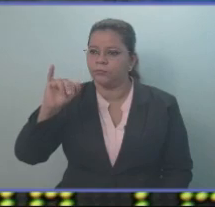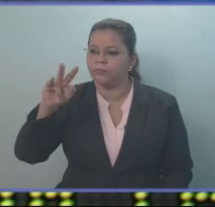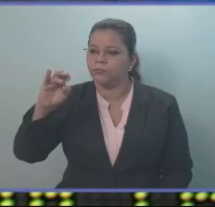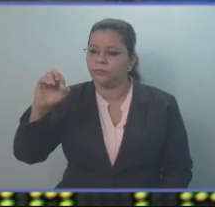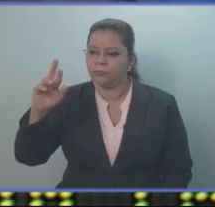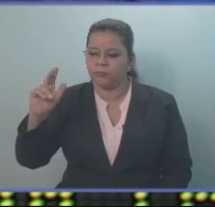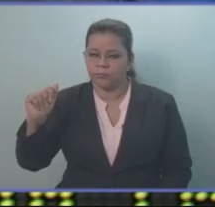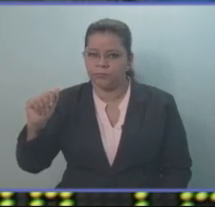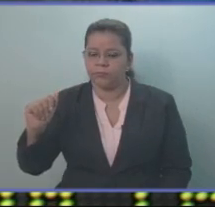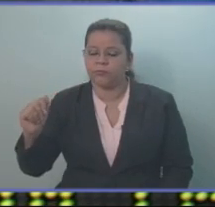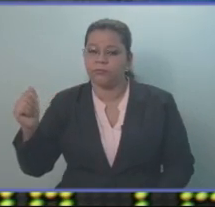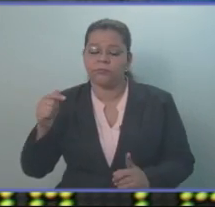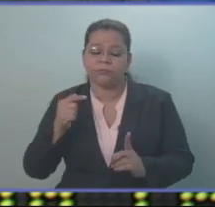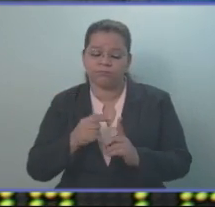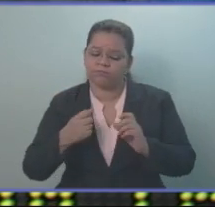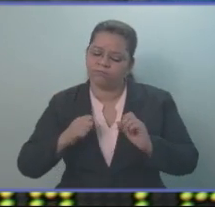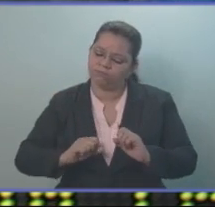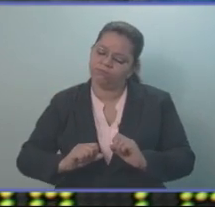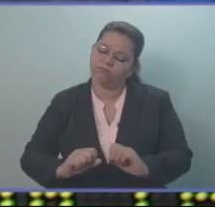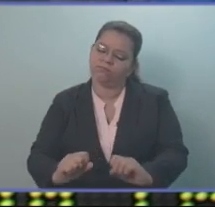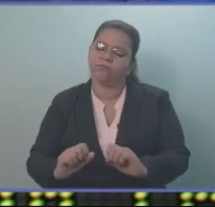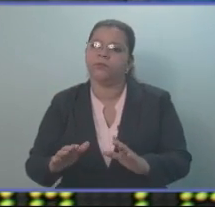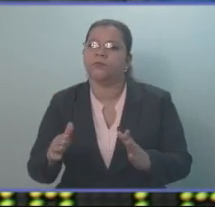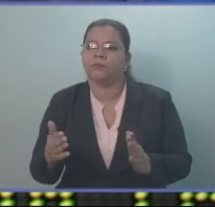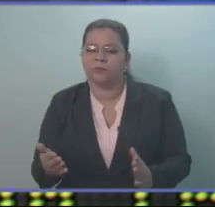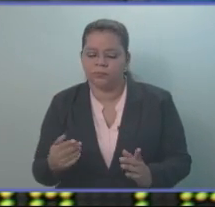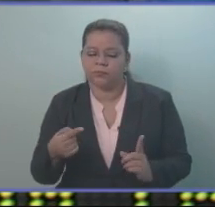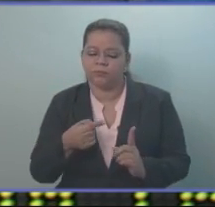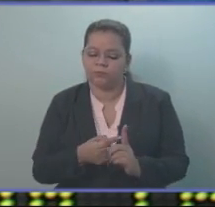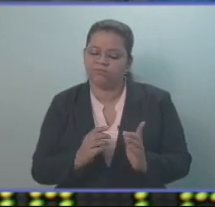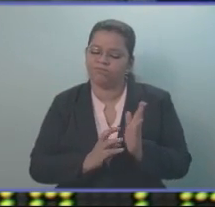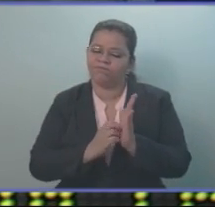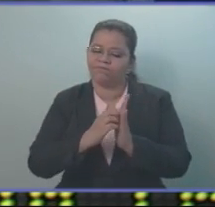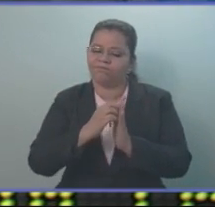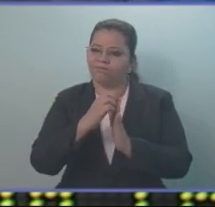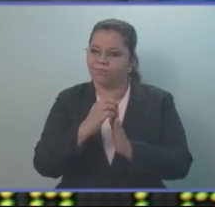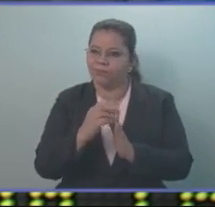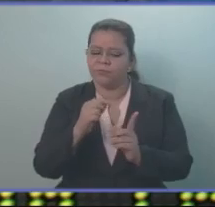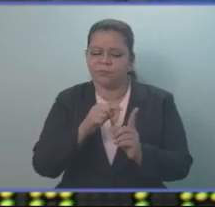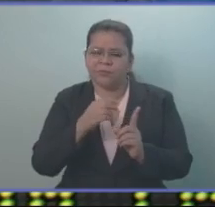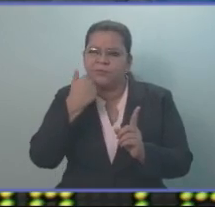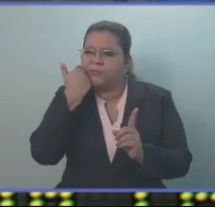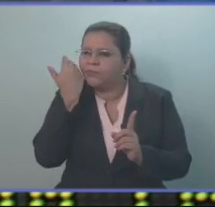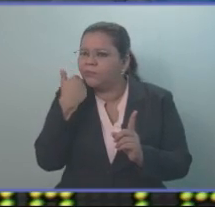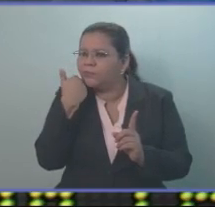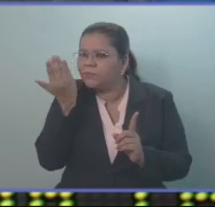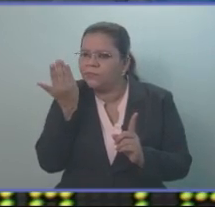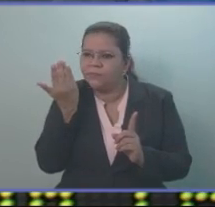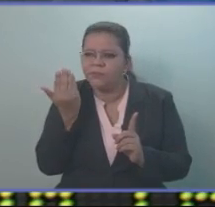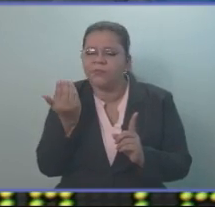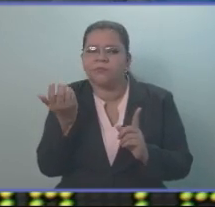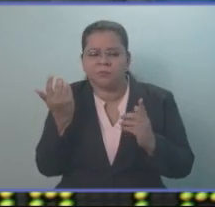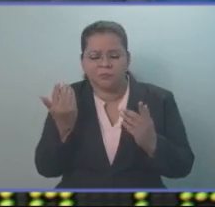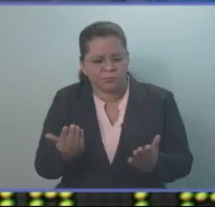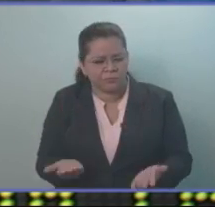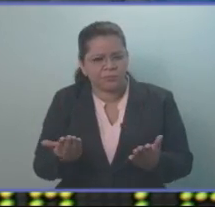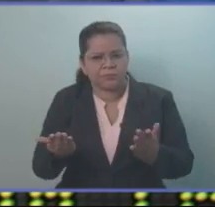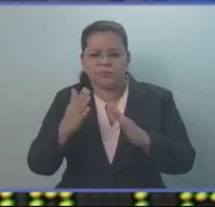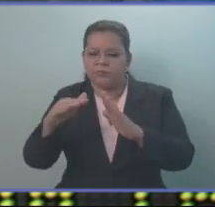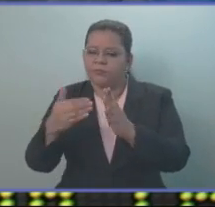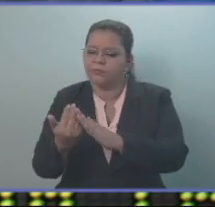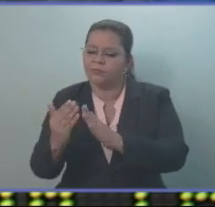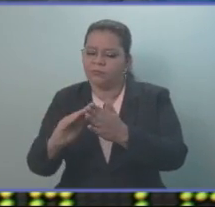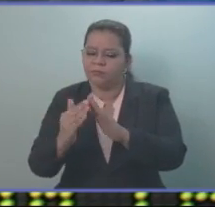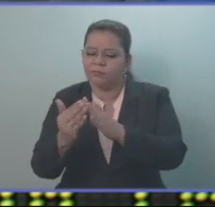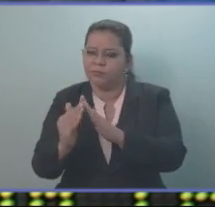perdió la vida en su lucha contra el cáncer. Un muchacho joven muy conocido en las comunidades